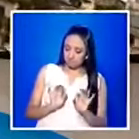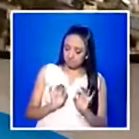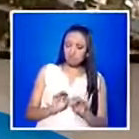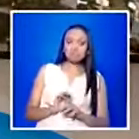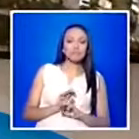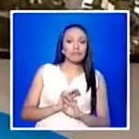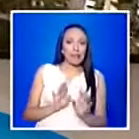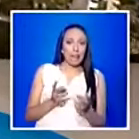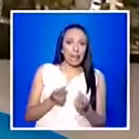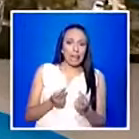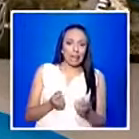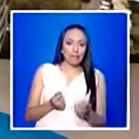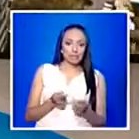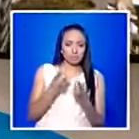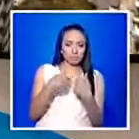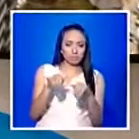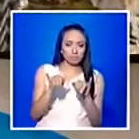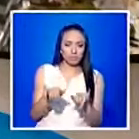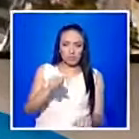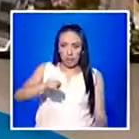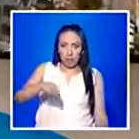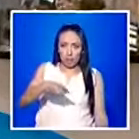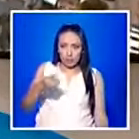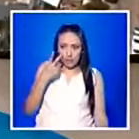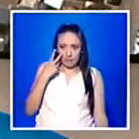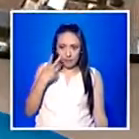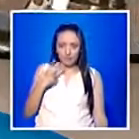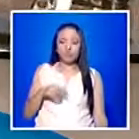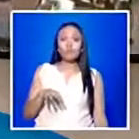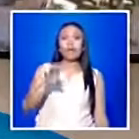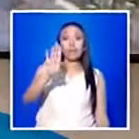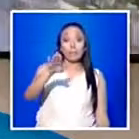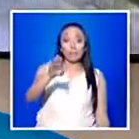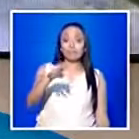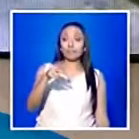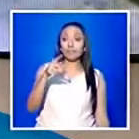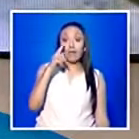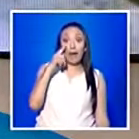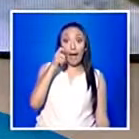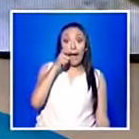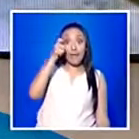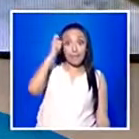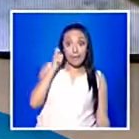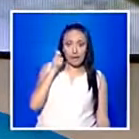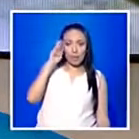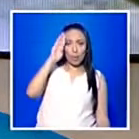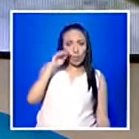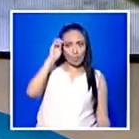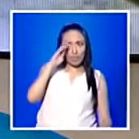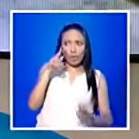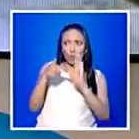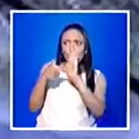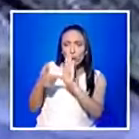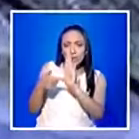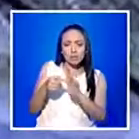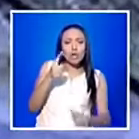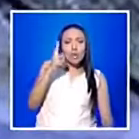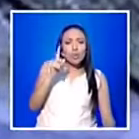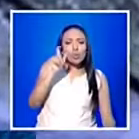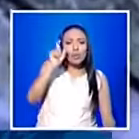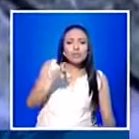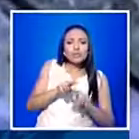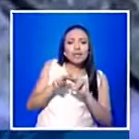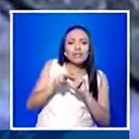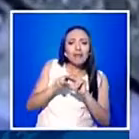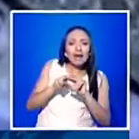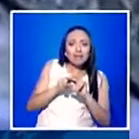casa, siga en nuestra sintonía. Y bueno, vamos a hablar de un video que circula en redes sociales y que muestra un taxista que